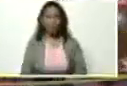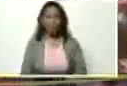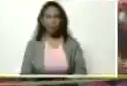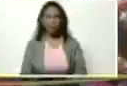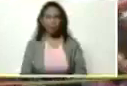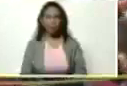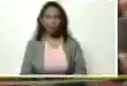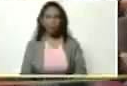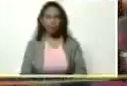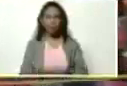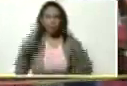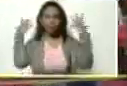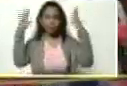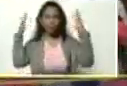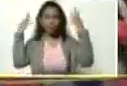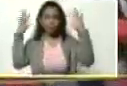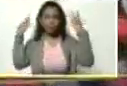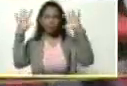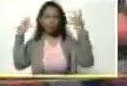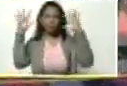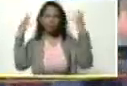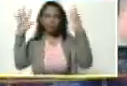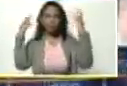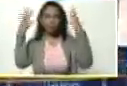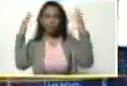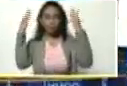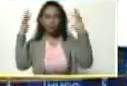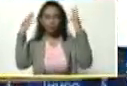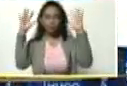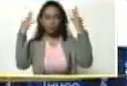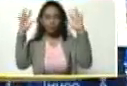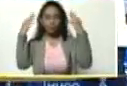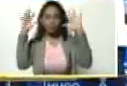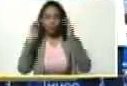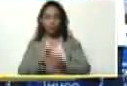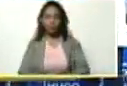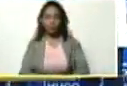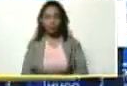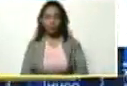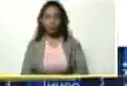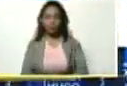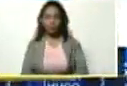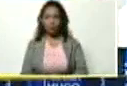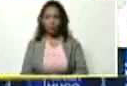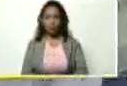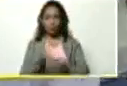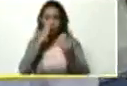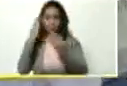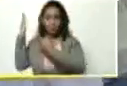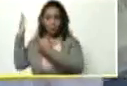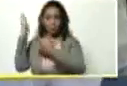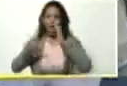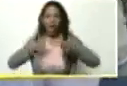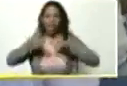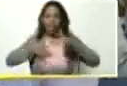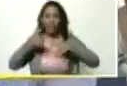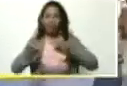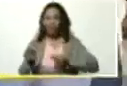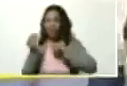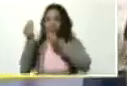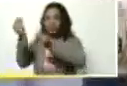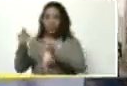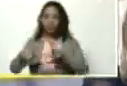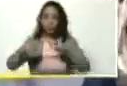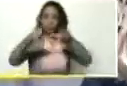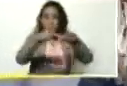Mi Bien, es el acto de conferimiento y entrega de títulos